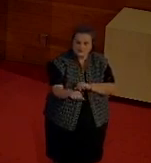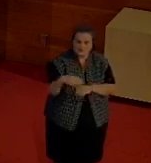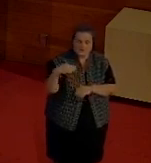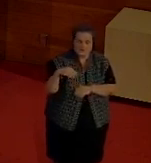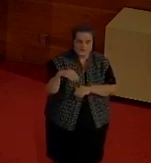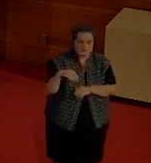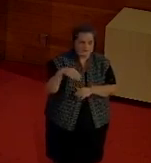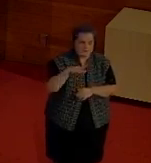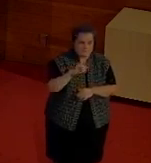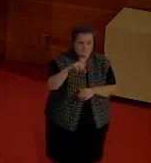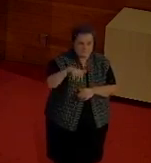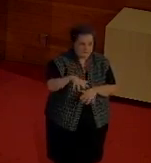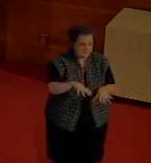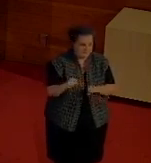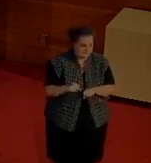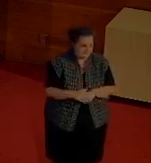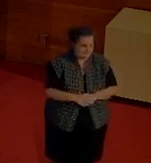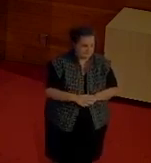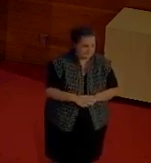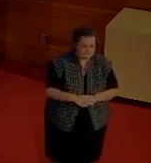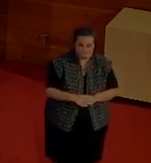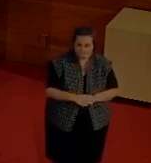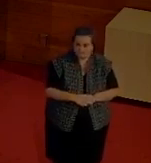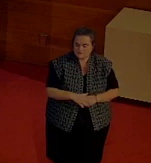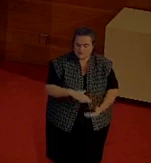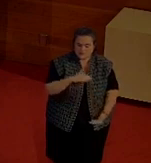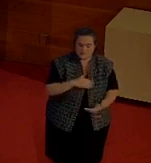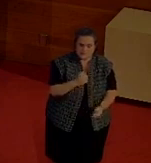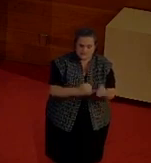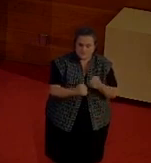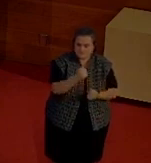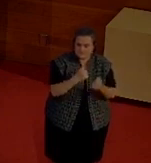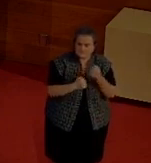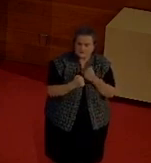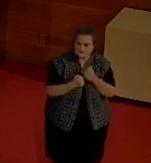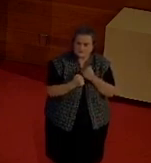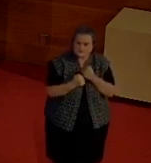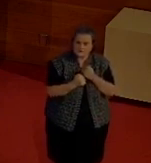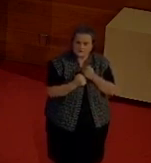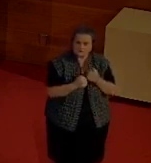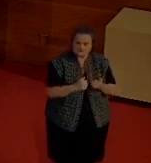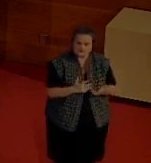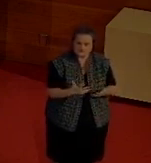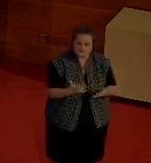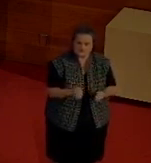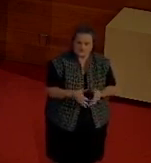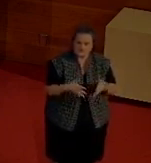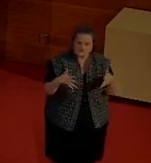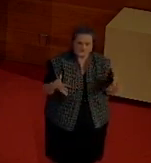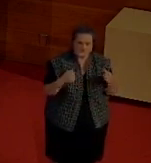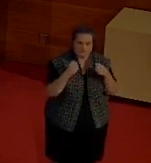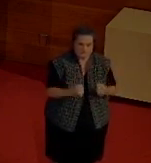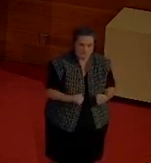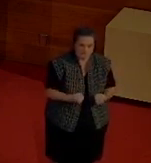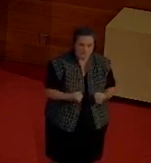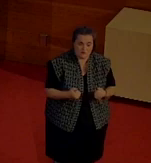poder se supone que va acompañado de una capacidad financiera china enorme una financiera que se ha ido